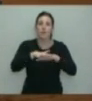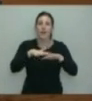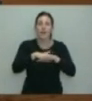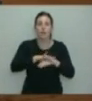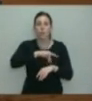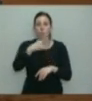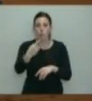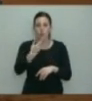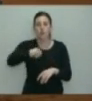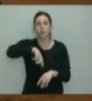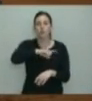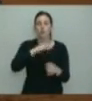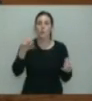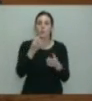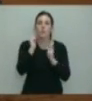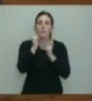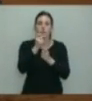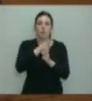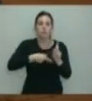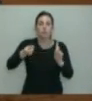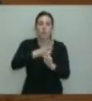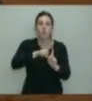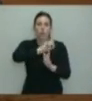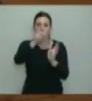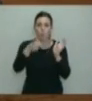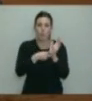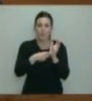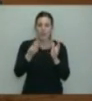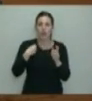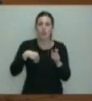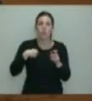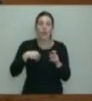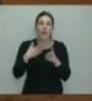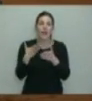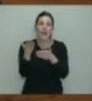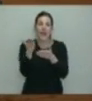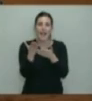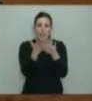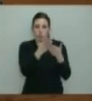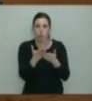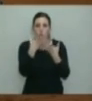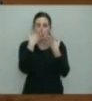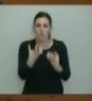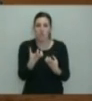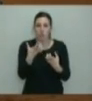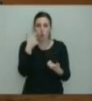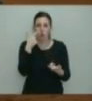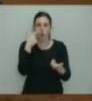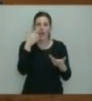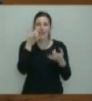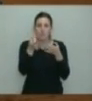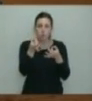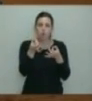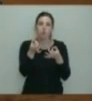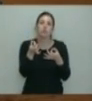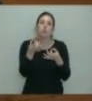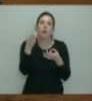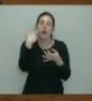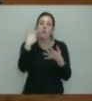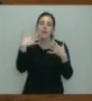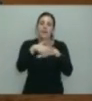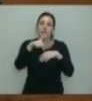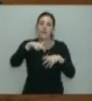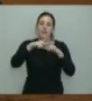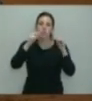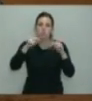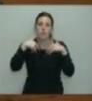nosotros, hay que abordarlo de forma integral, hay que abordarlo desde un estudio serio, riguroso, de qué red tenemos en